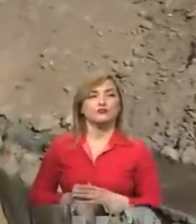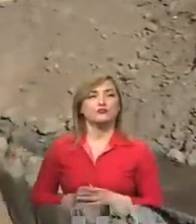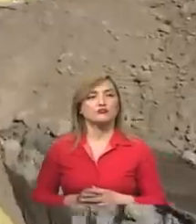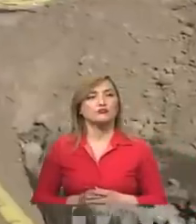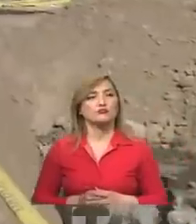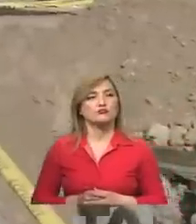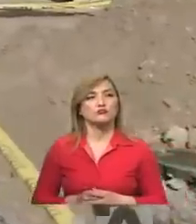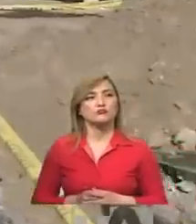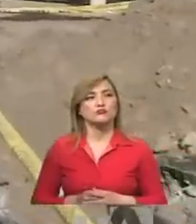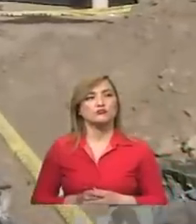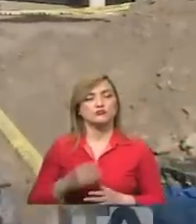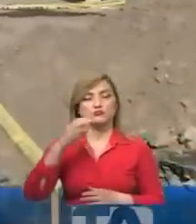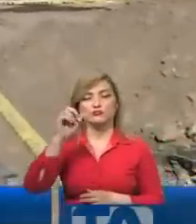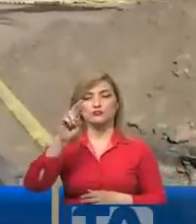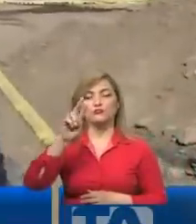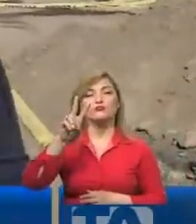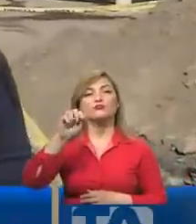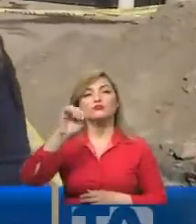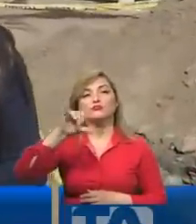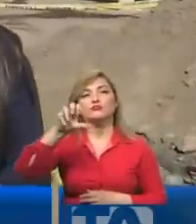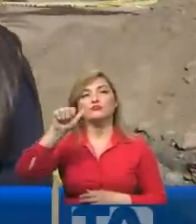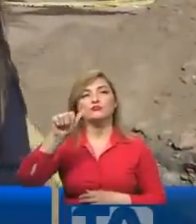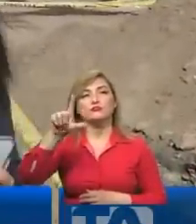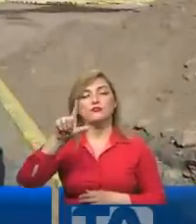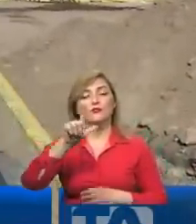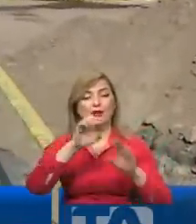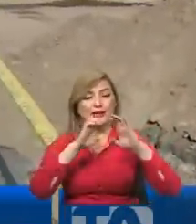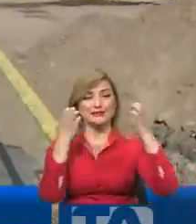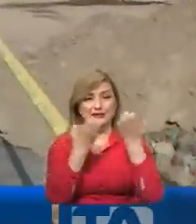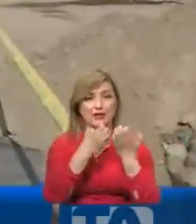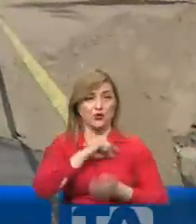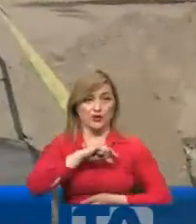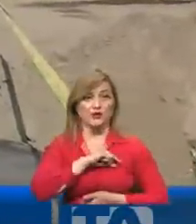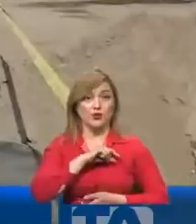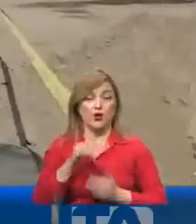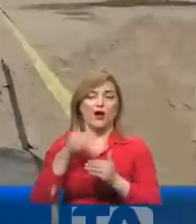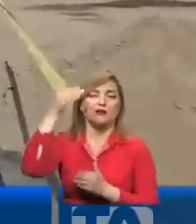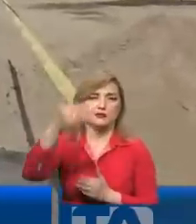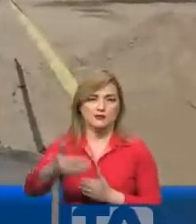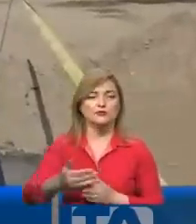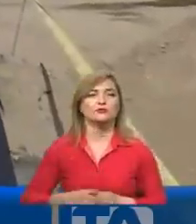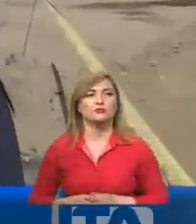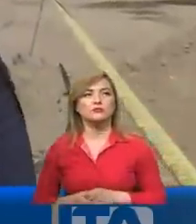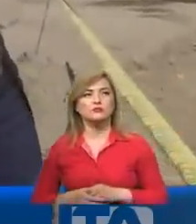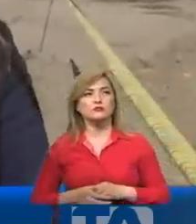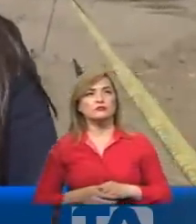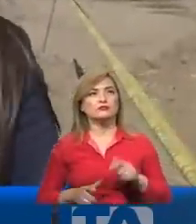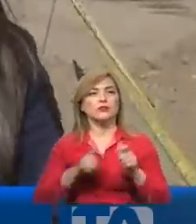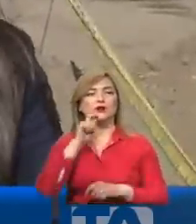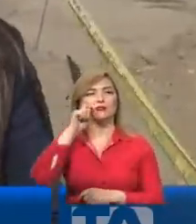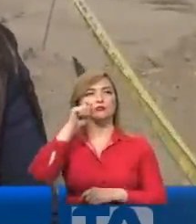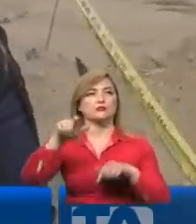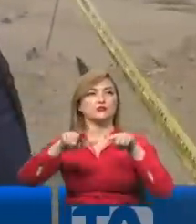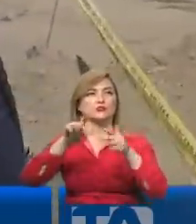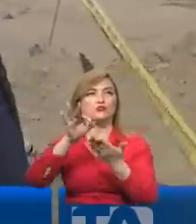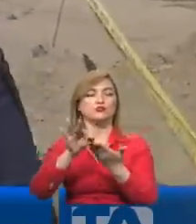calle Rafael Carvajal? Esto queda atrás del Deportivo Quito para que la gente se ubique. El clamor entonces de los vecinos de esta